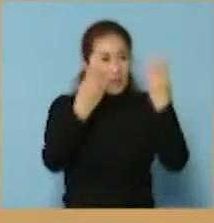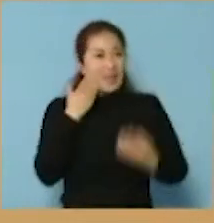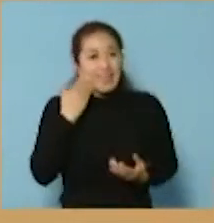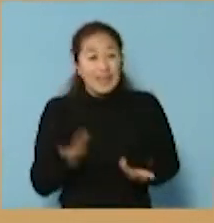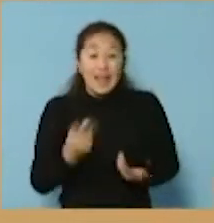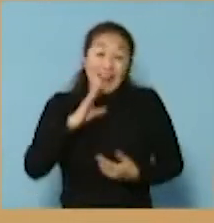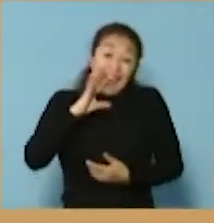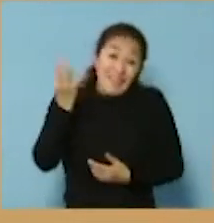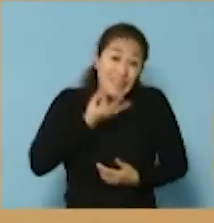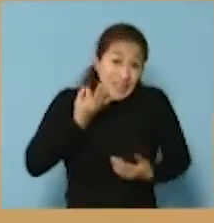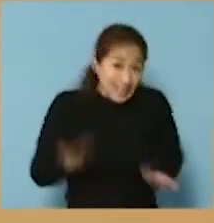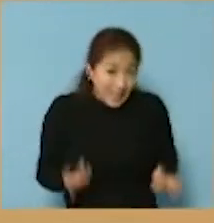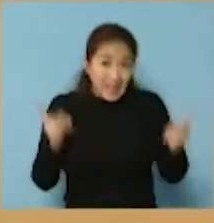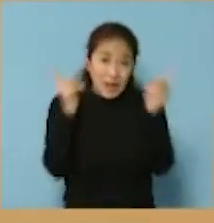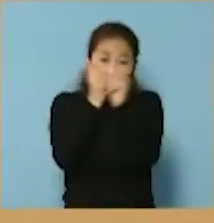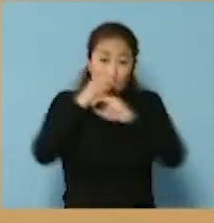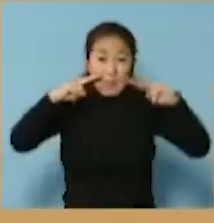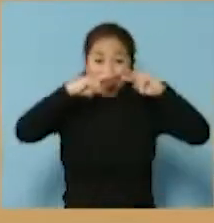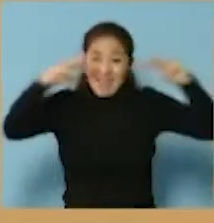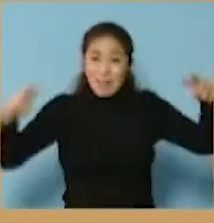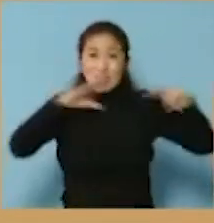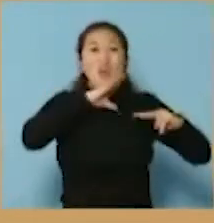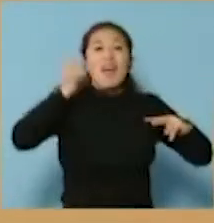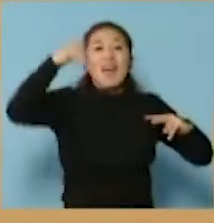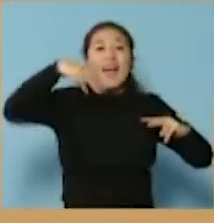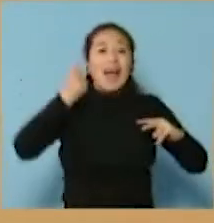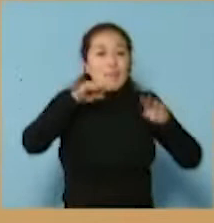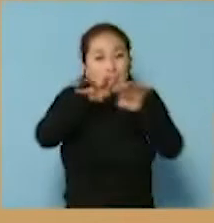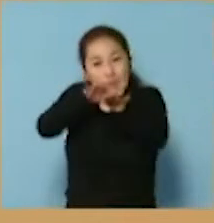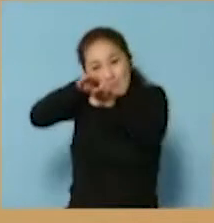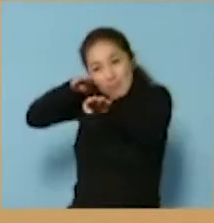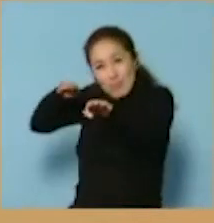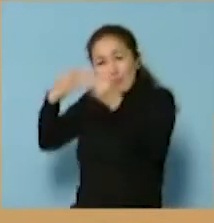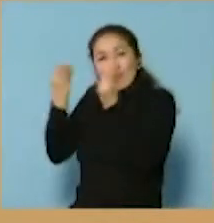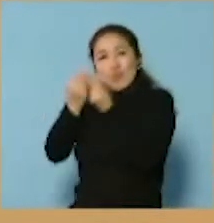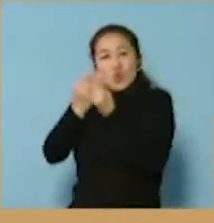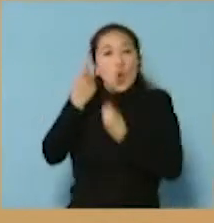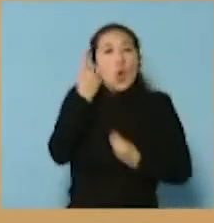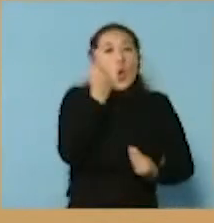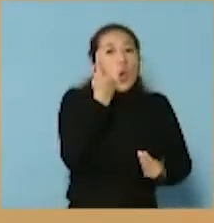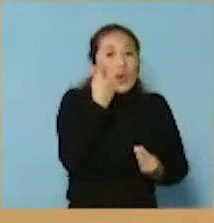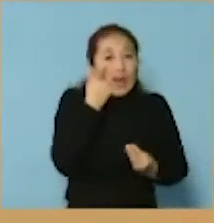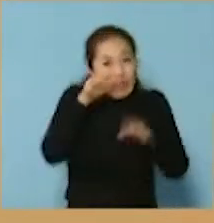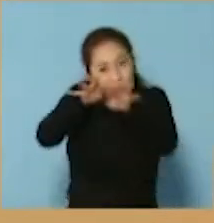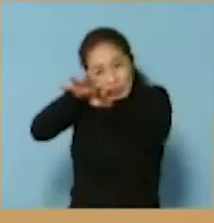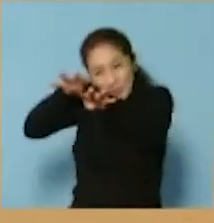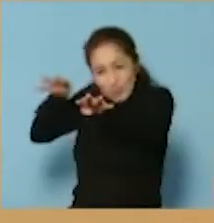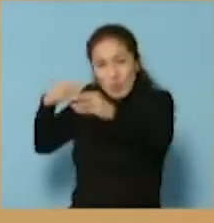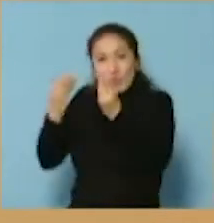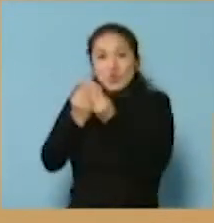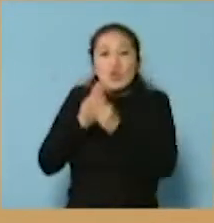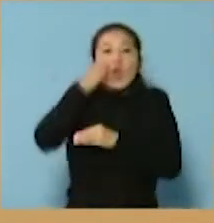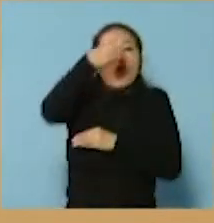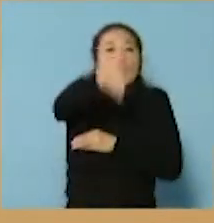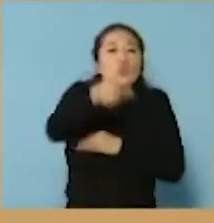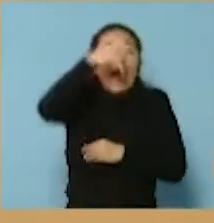la verdad que el problema dejamos hoy día venir una caravana desde chile era un y territorial que iban a cruzar hacia